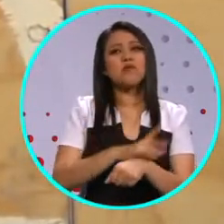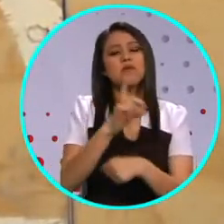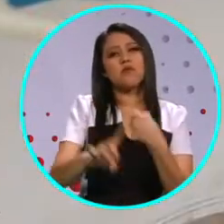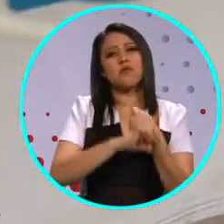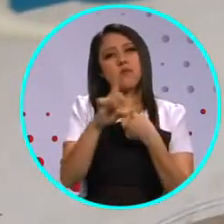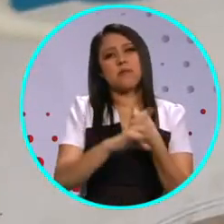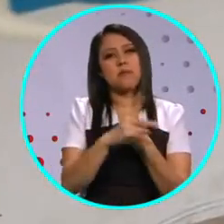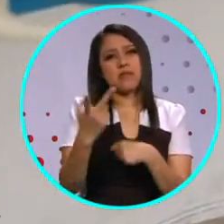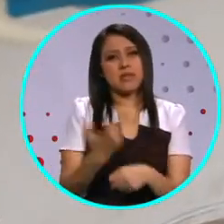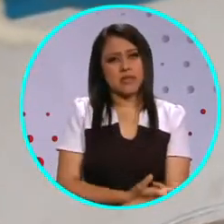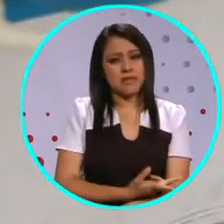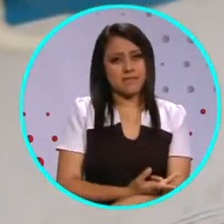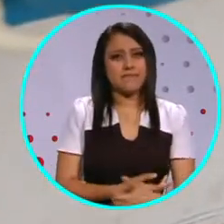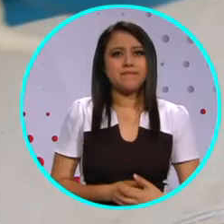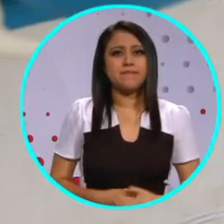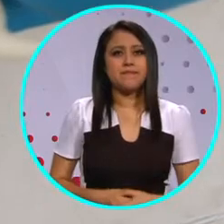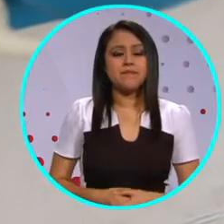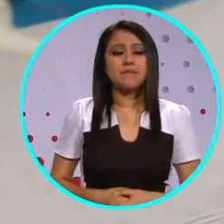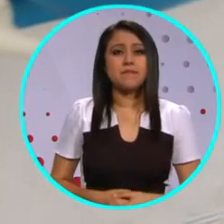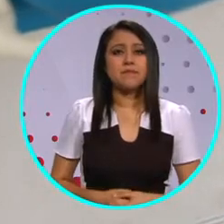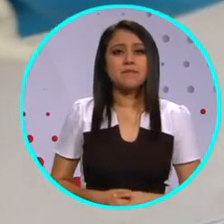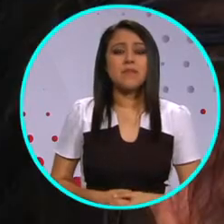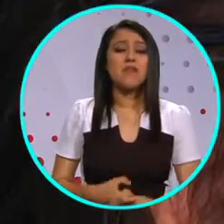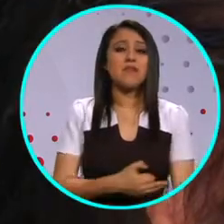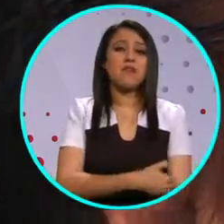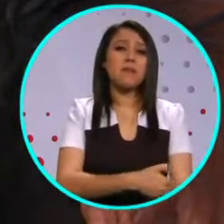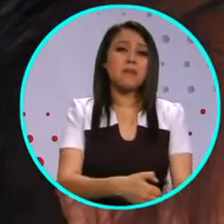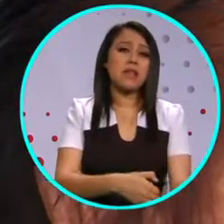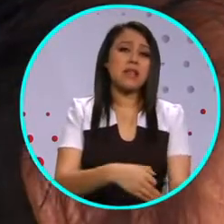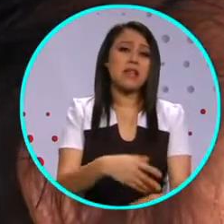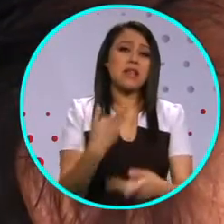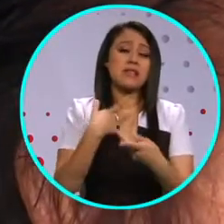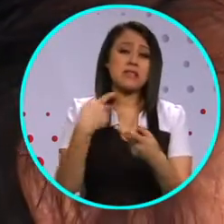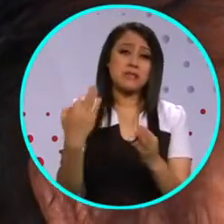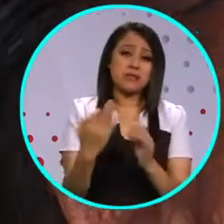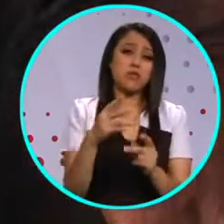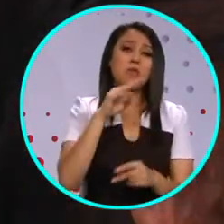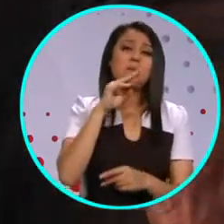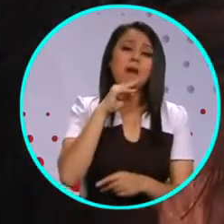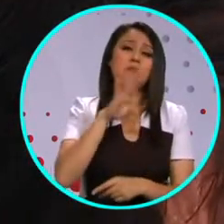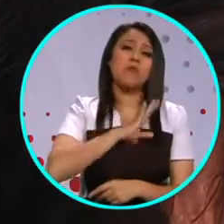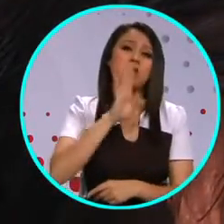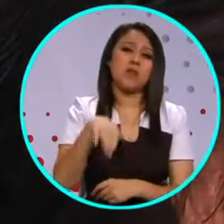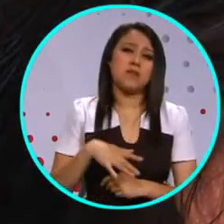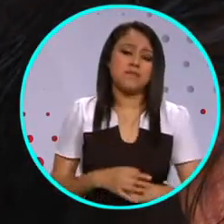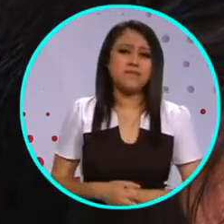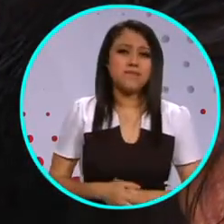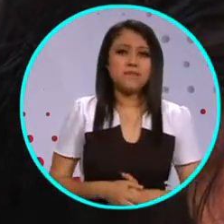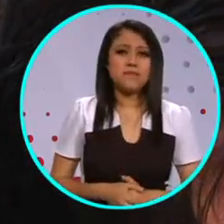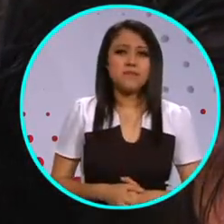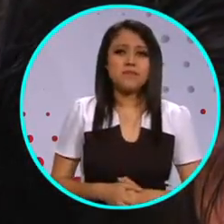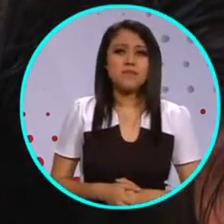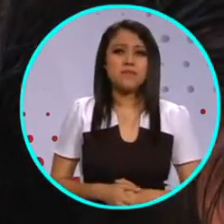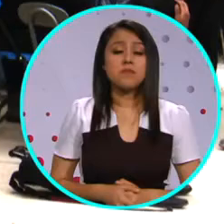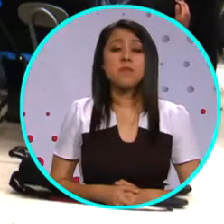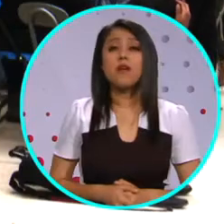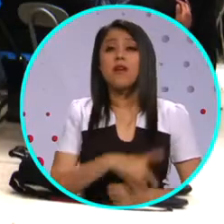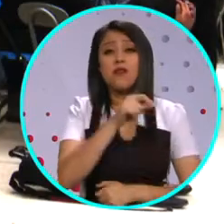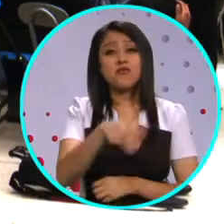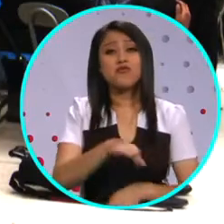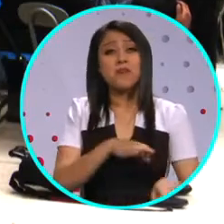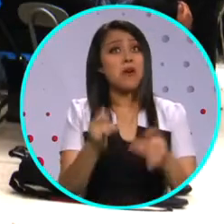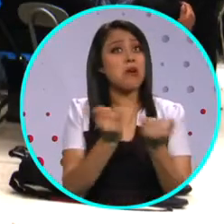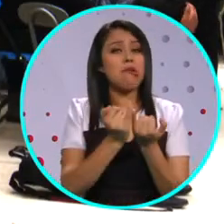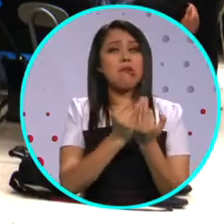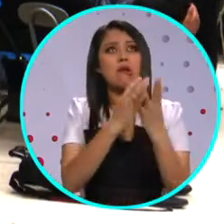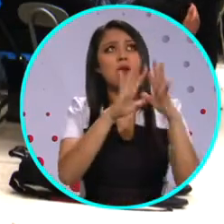tragedia y sobre todo de la pérdida de familiares muy cercanos como su madre. Aunado a esto, su fuente de trabajo colapsó